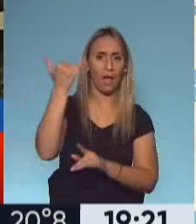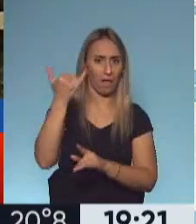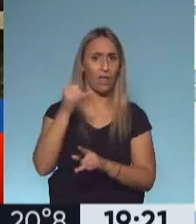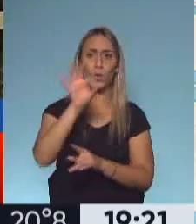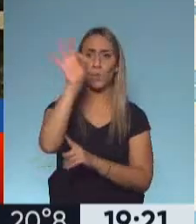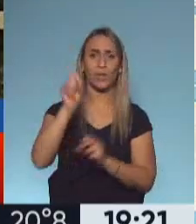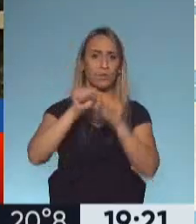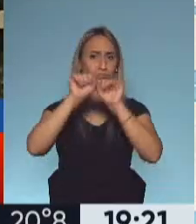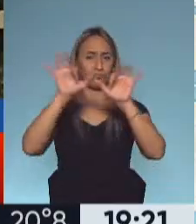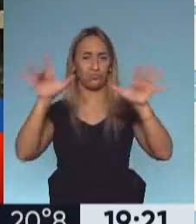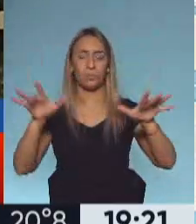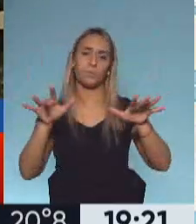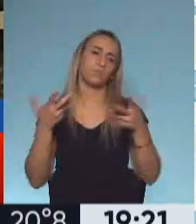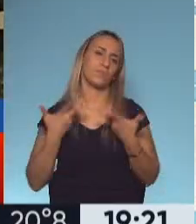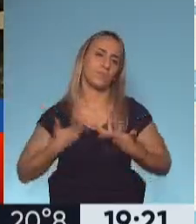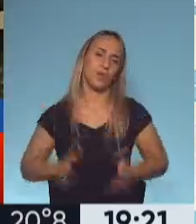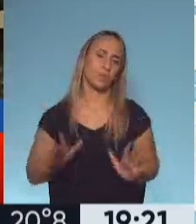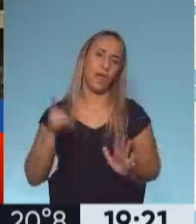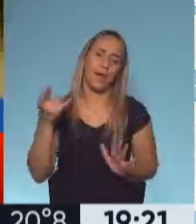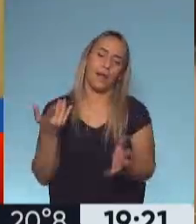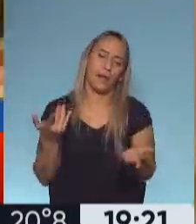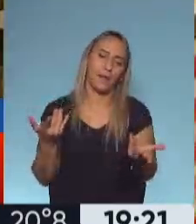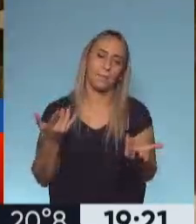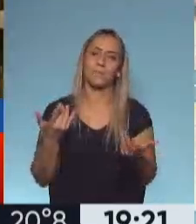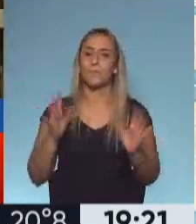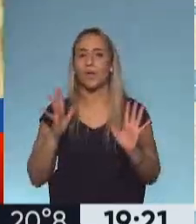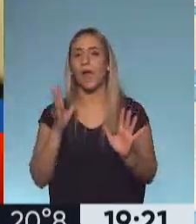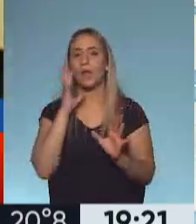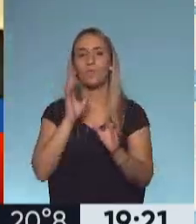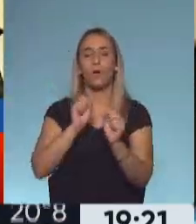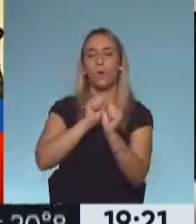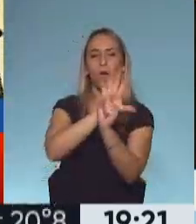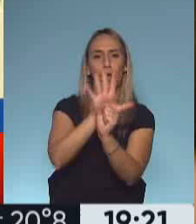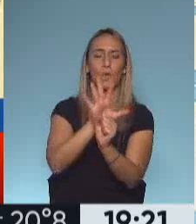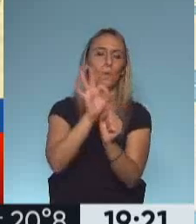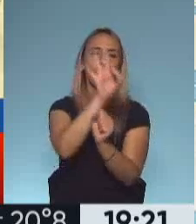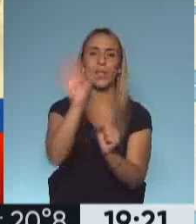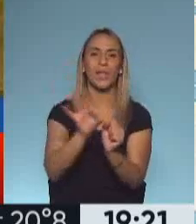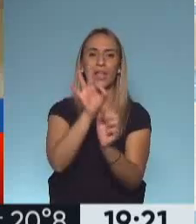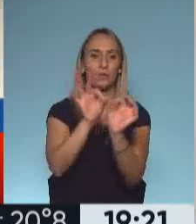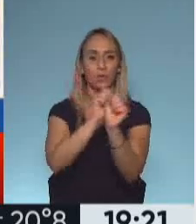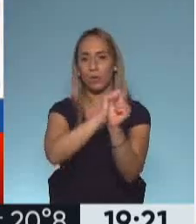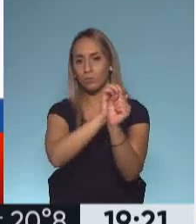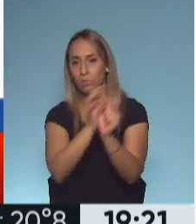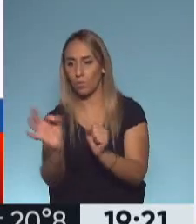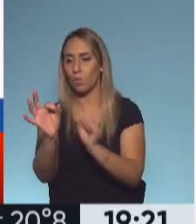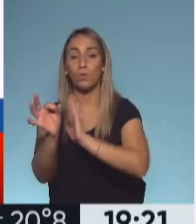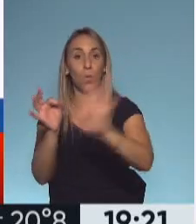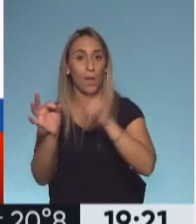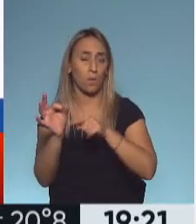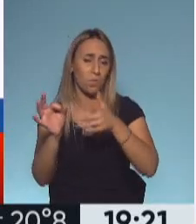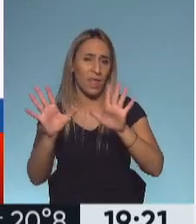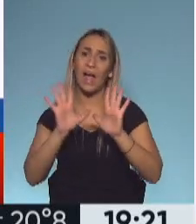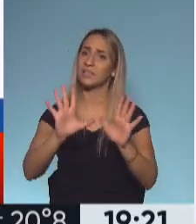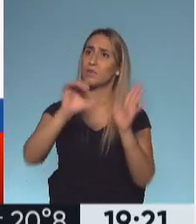circulación viral, naturalmente hay un riesgo que algún cambio genético del virus genere una nueva variante. Eso es así en todos los países del